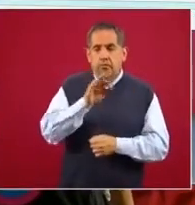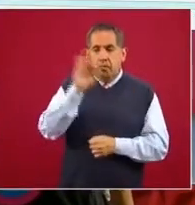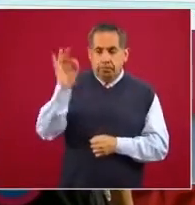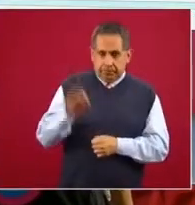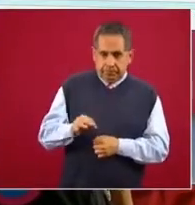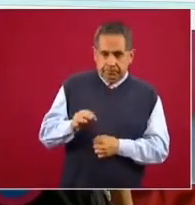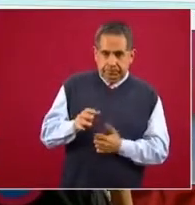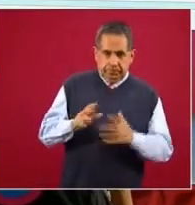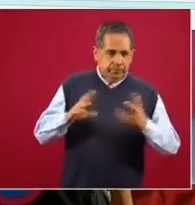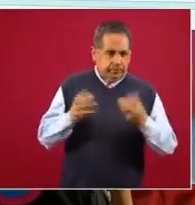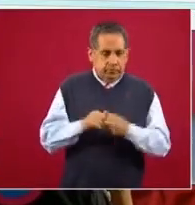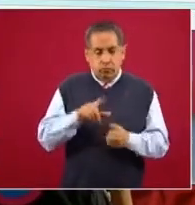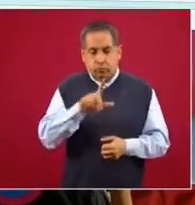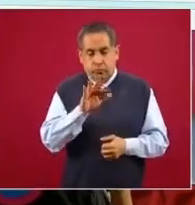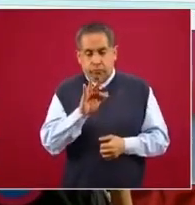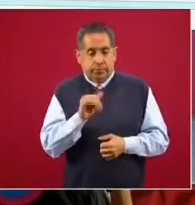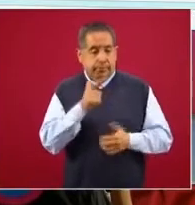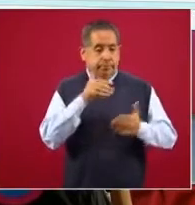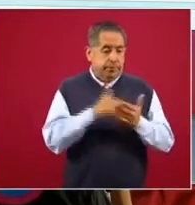es decir, estas